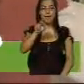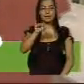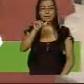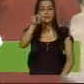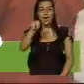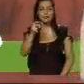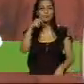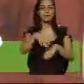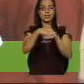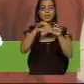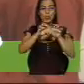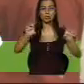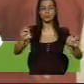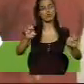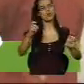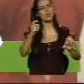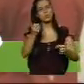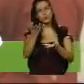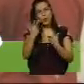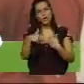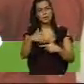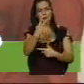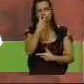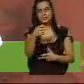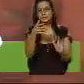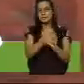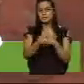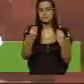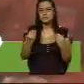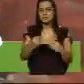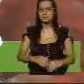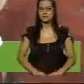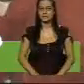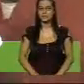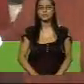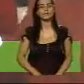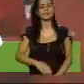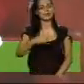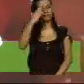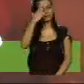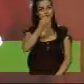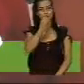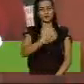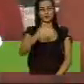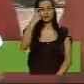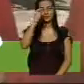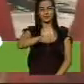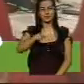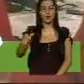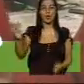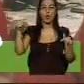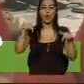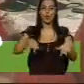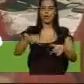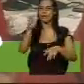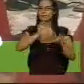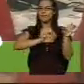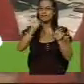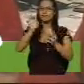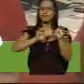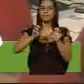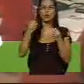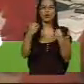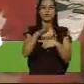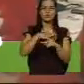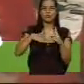sido su visita el día de esta unidad educativa, un poco conocer y evaluar. Bueno, fíjate, estuvimos, buenos días a todos y todas, hoy estuvimos evaluando la